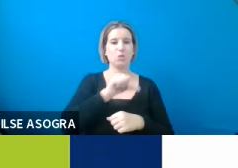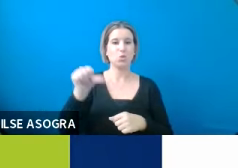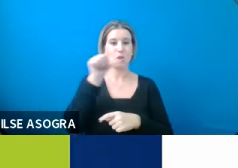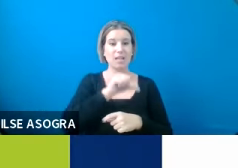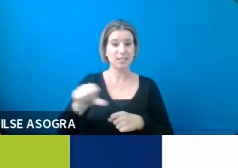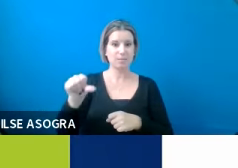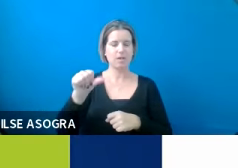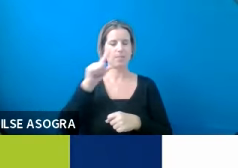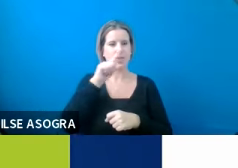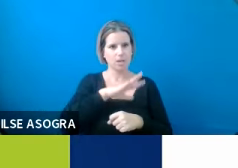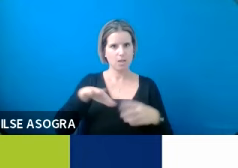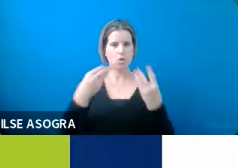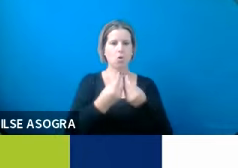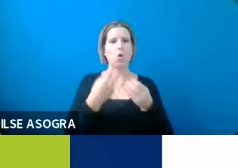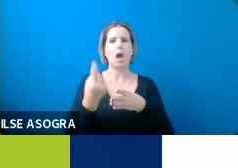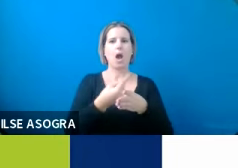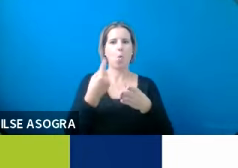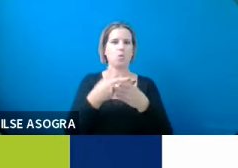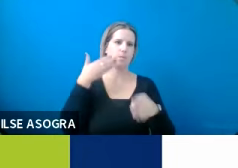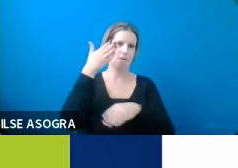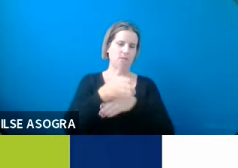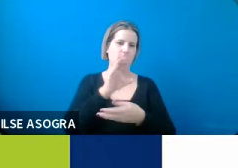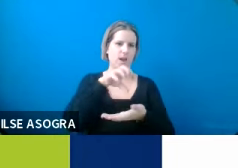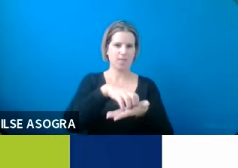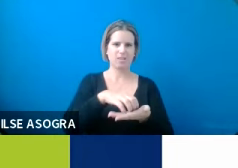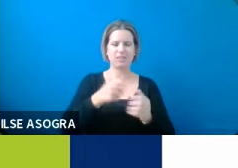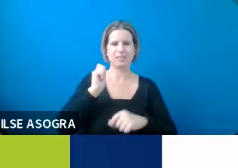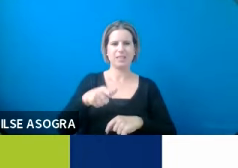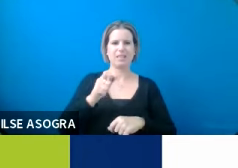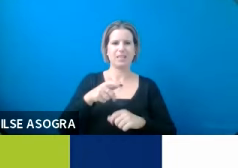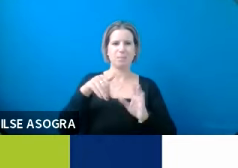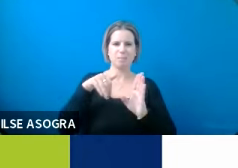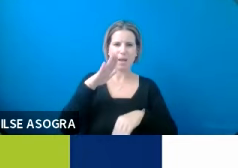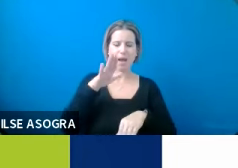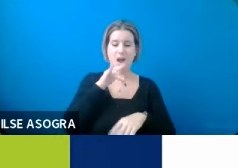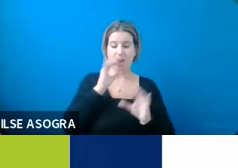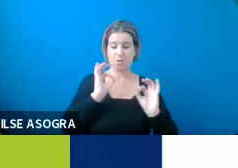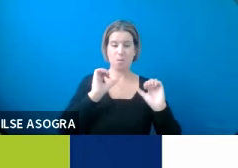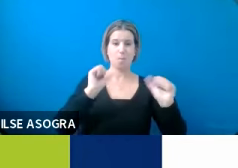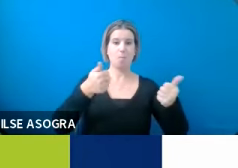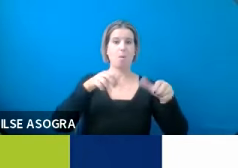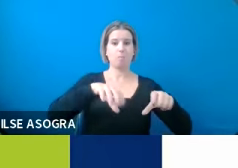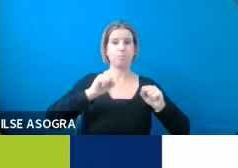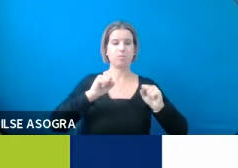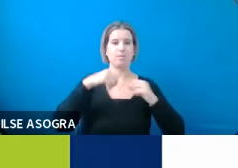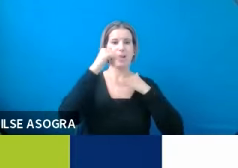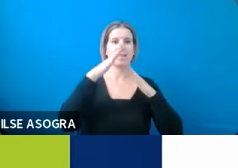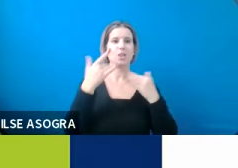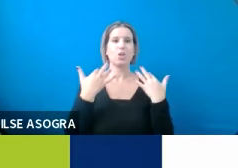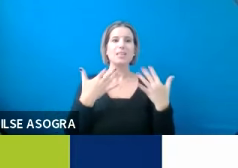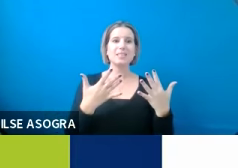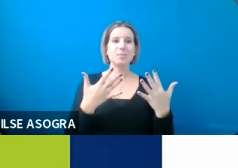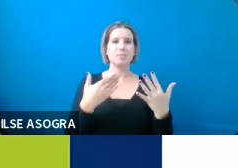con autismo acudiendo al centro es decir ha aumentado muchísimo la incidencia ahora mismo se habla cuando yo empecé en atención temprana y empezaba a hacer